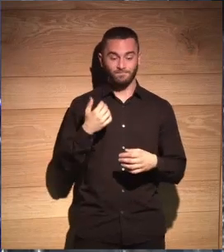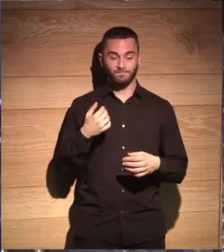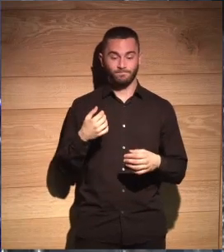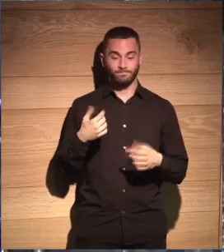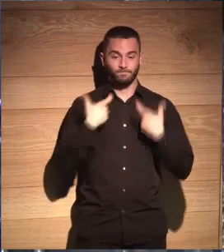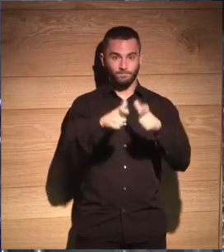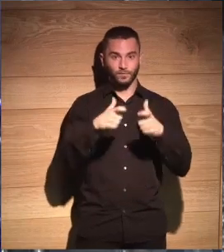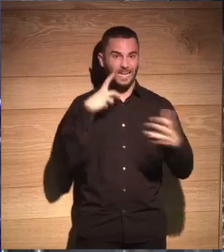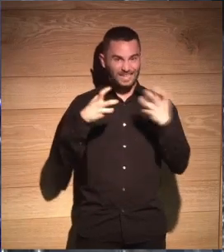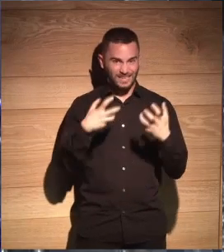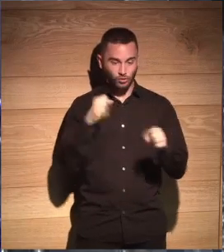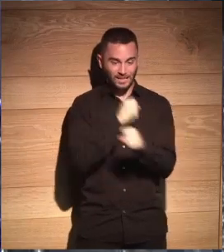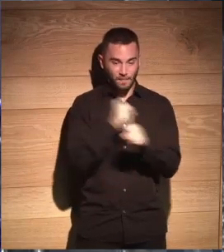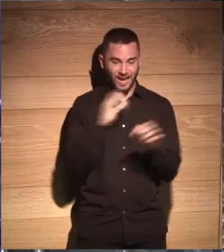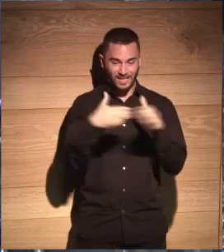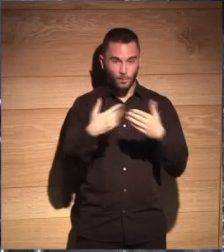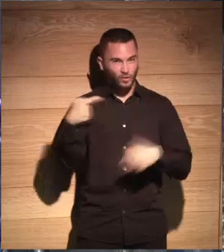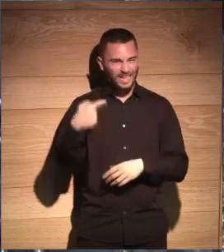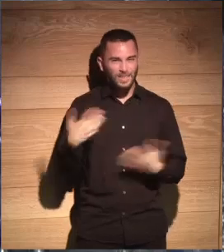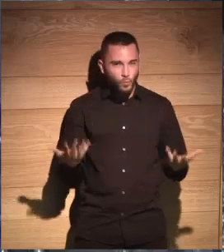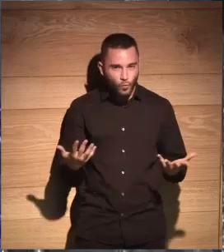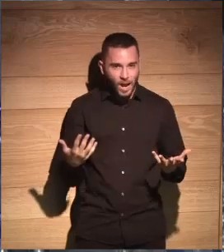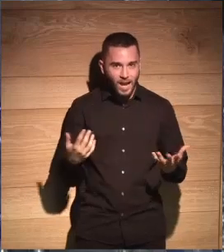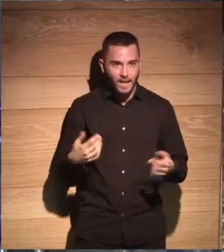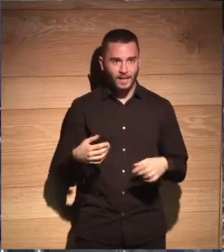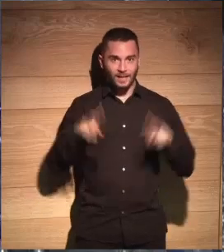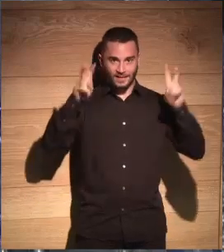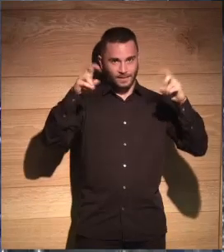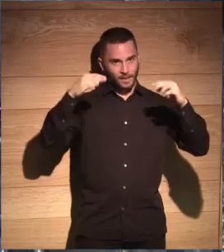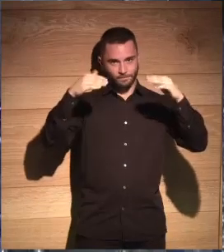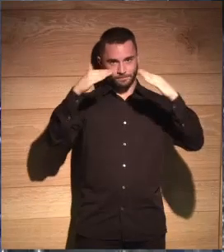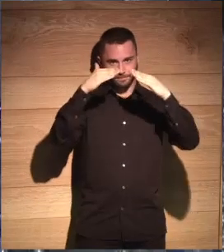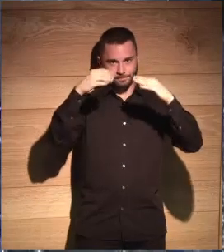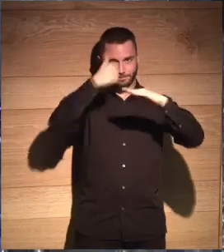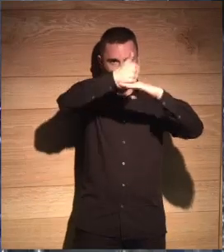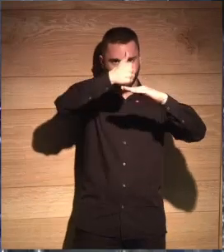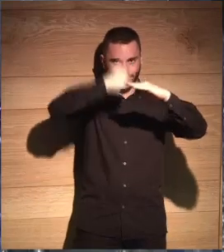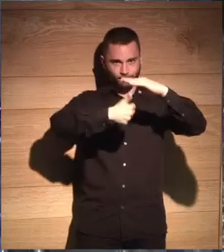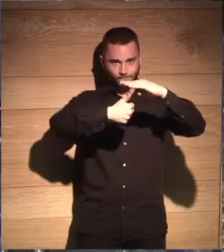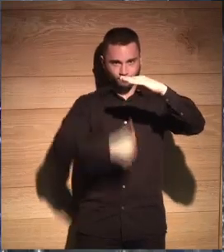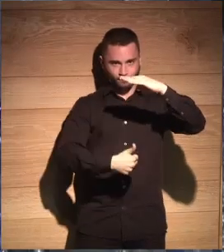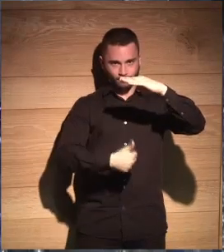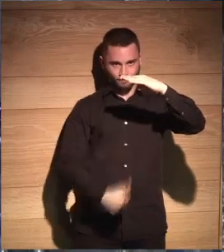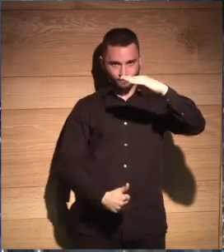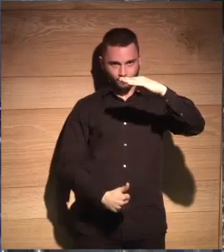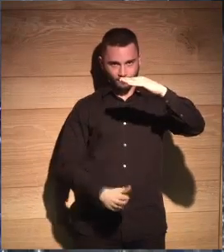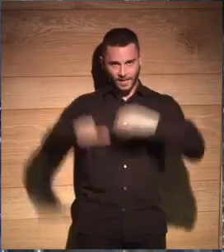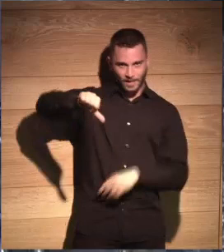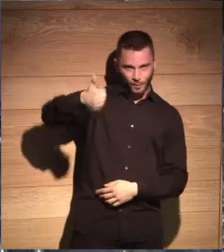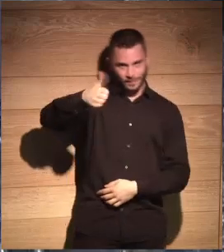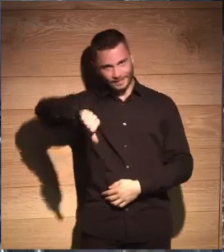en equipo es la cuestión de la pirámide, el que no haya cosas, decisiones, aprobaciones que suben y